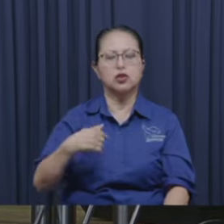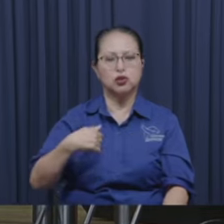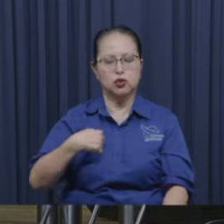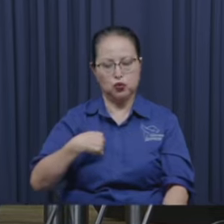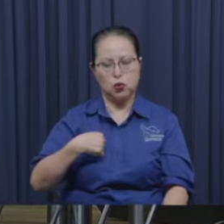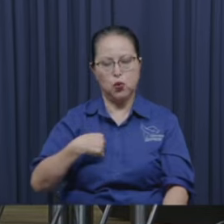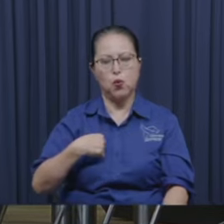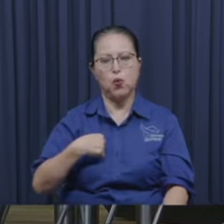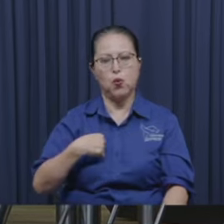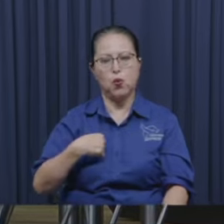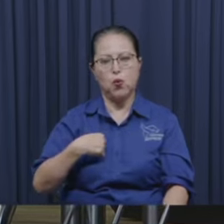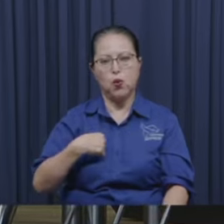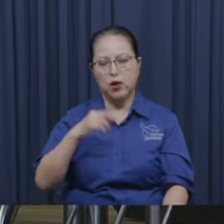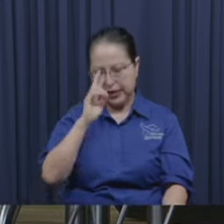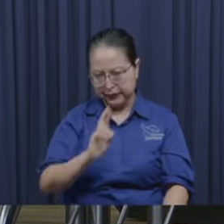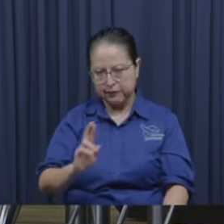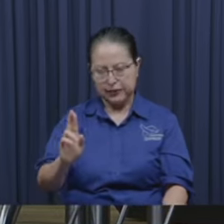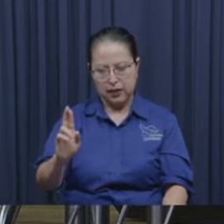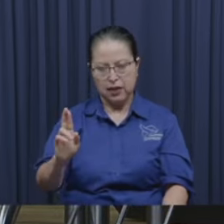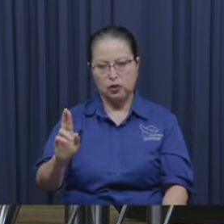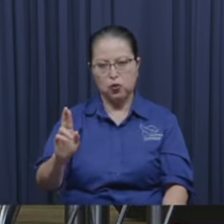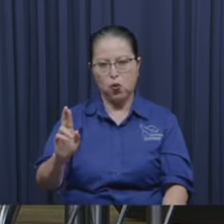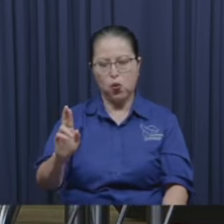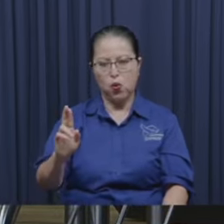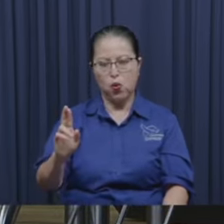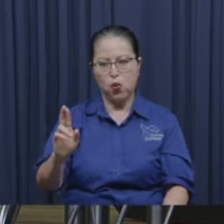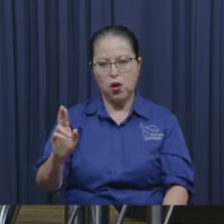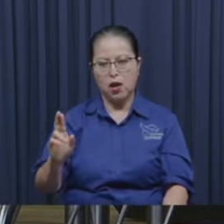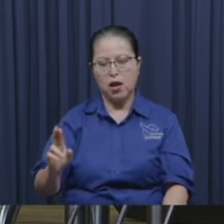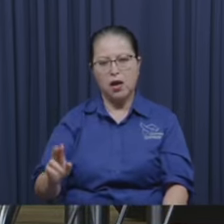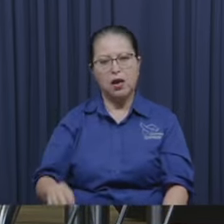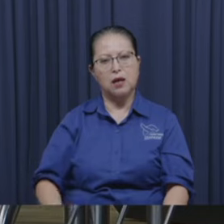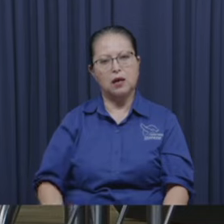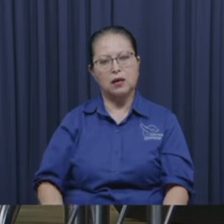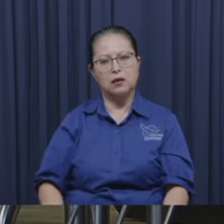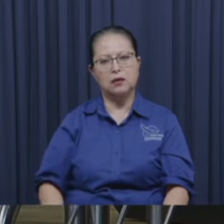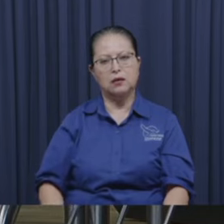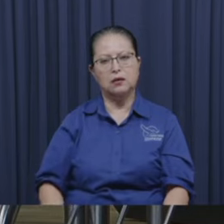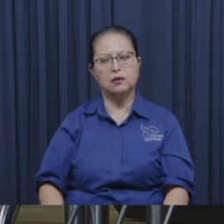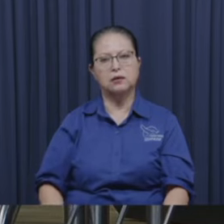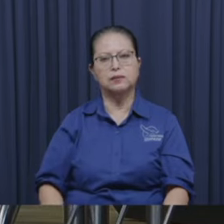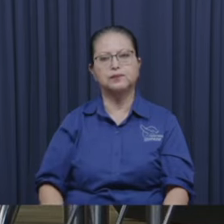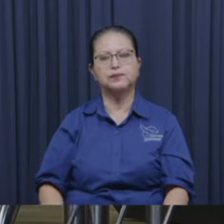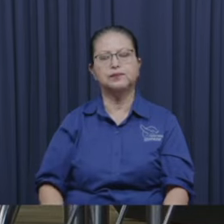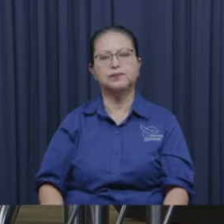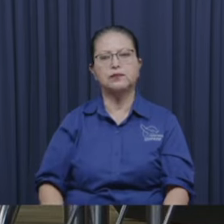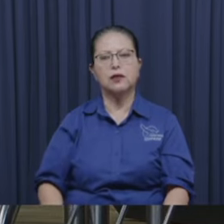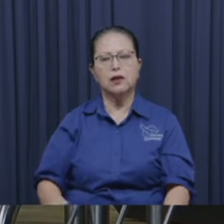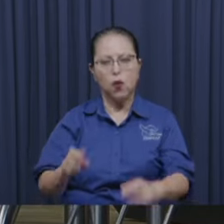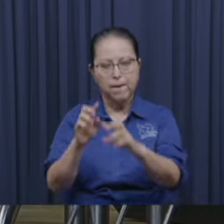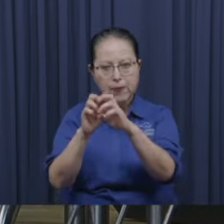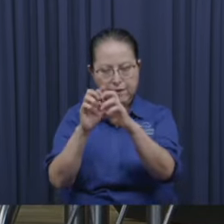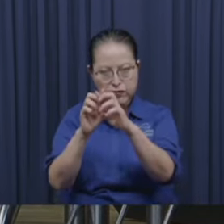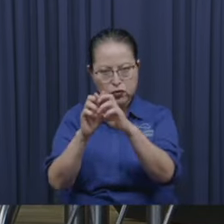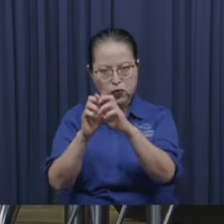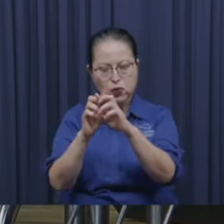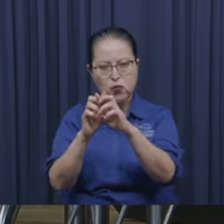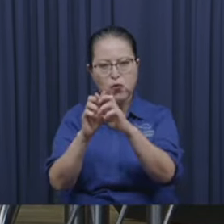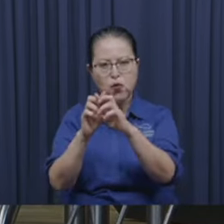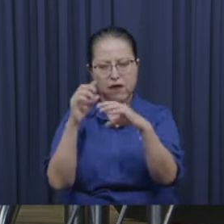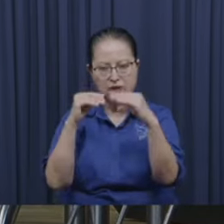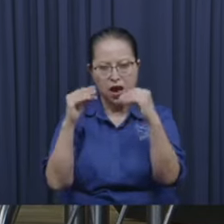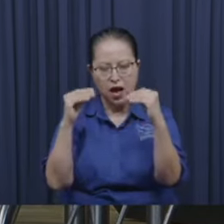todo respeto verdad sin compararme con ese tremendo hombre de Dios Pablo Sí sí digo yo no